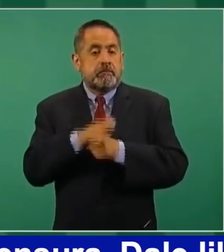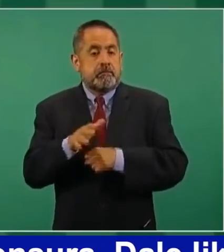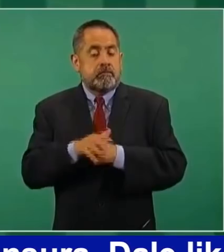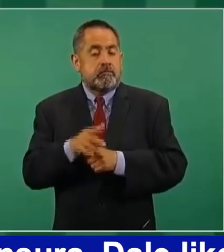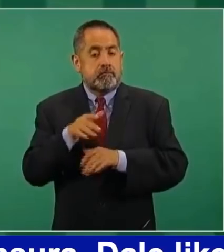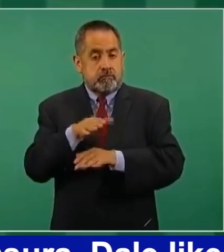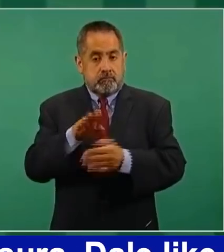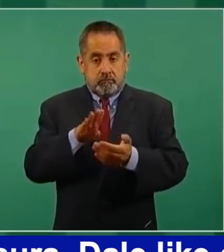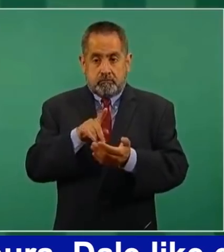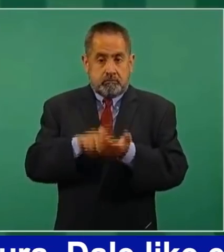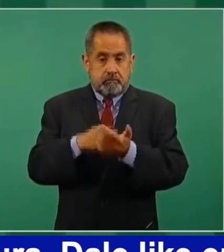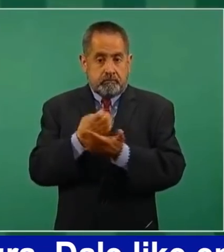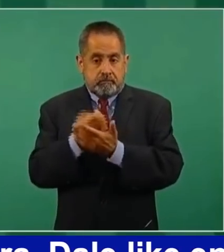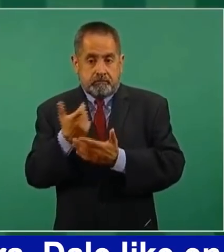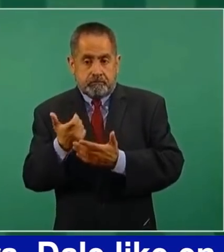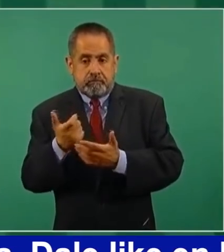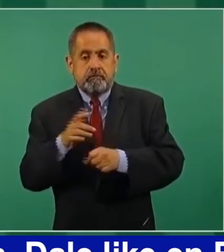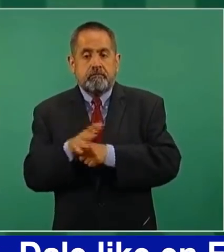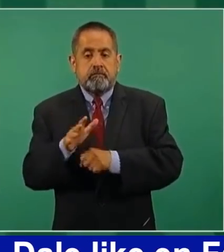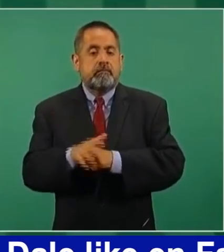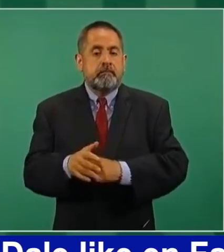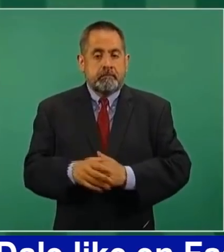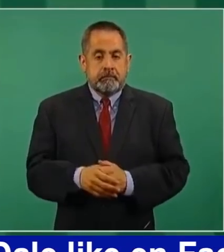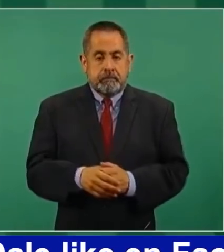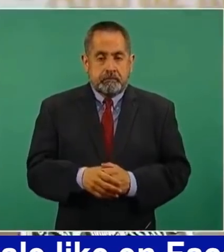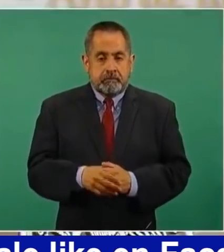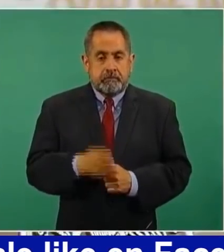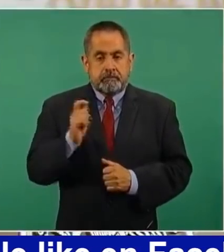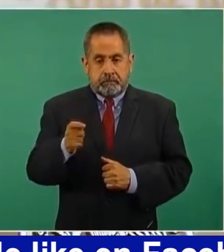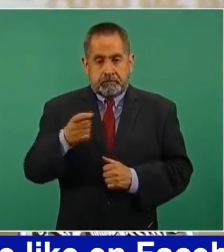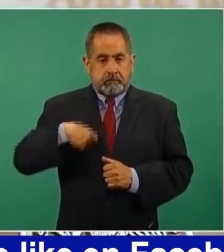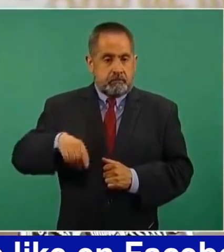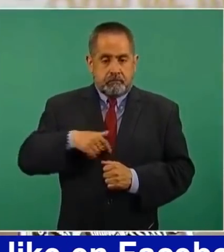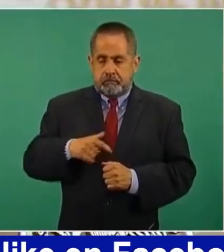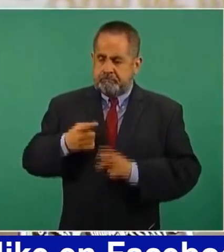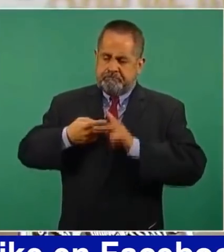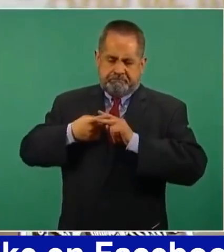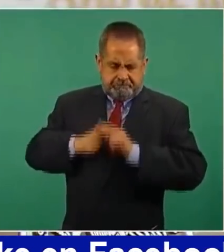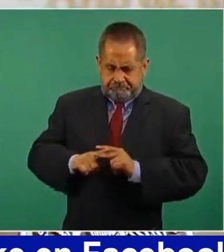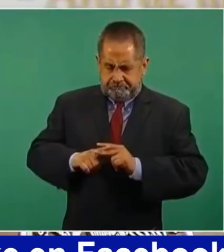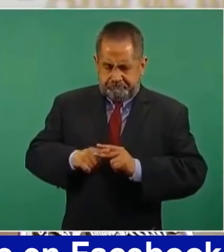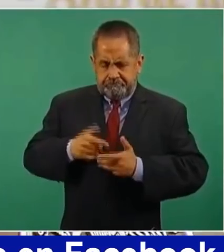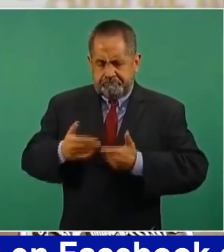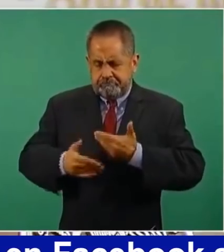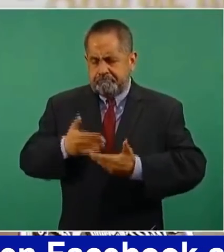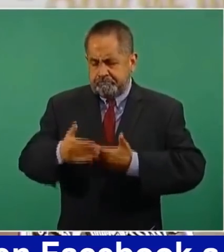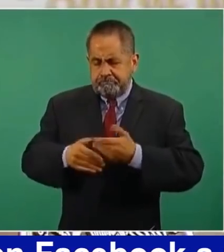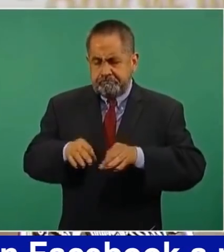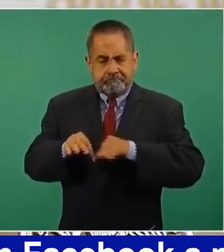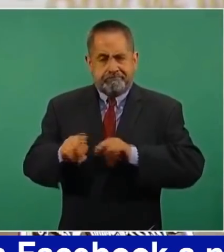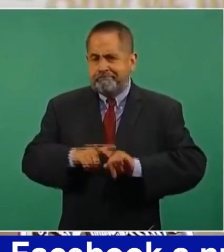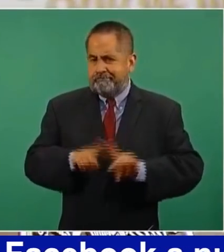en lo económico es que ya habíamos iniciado